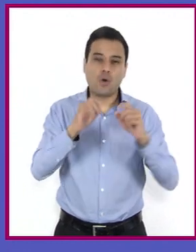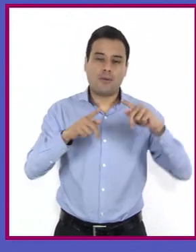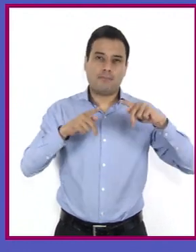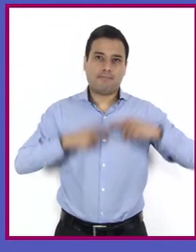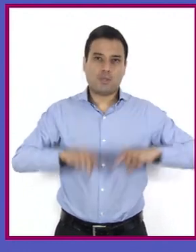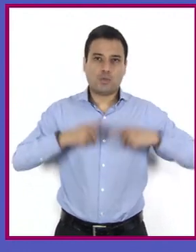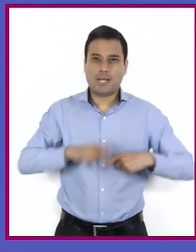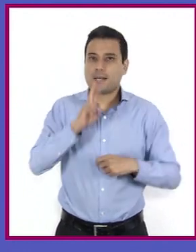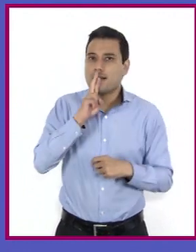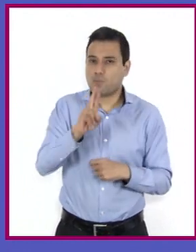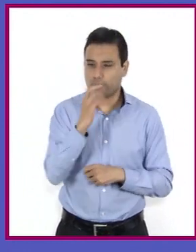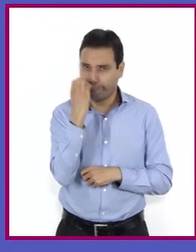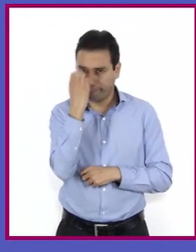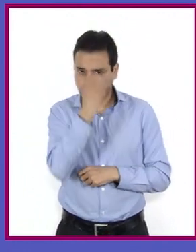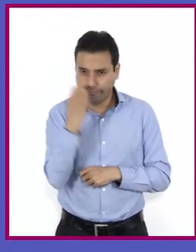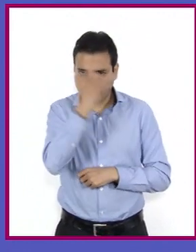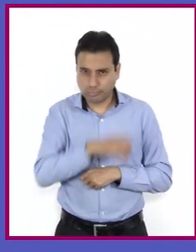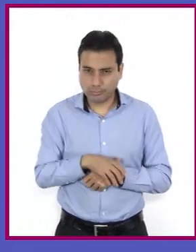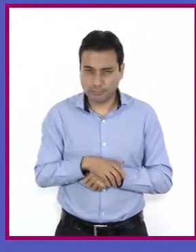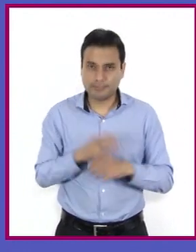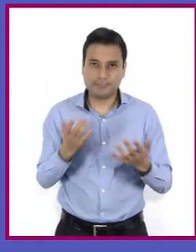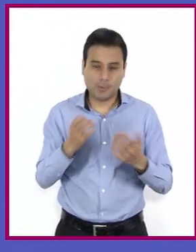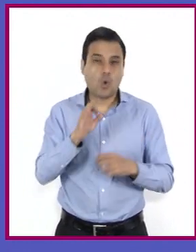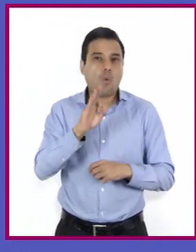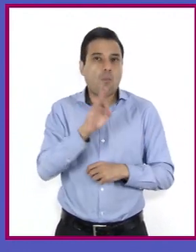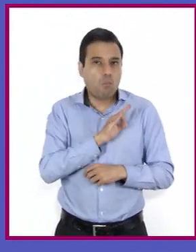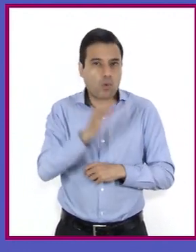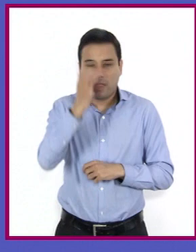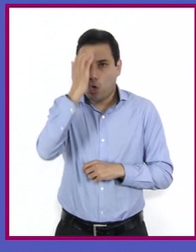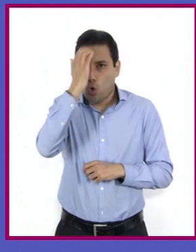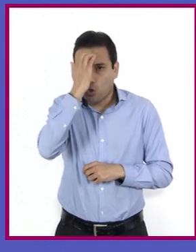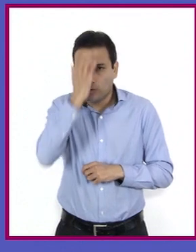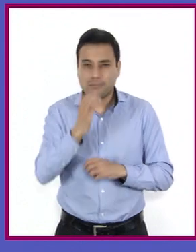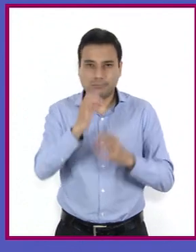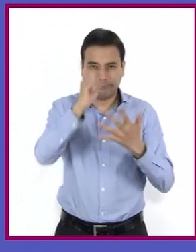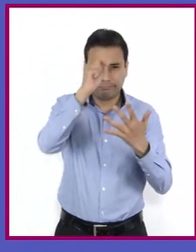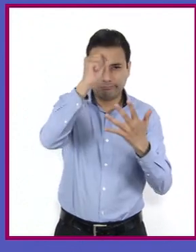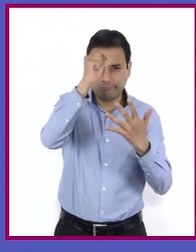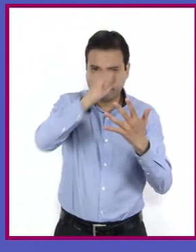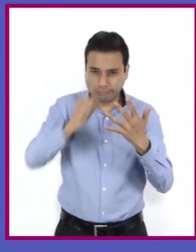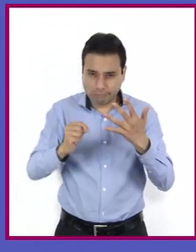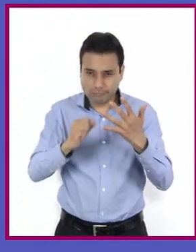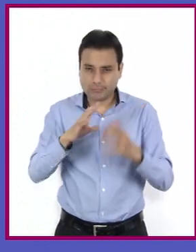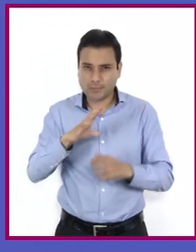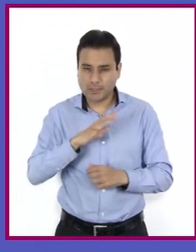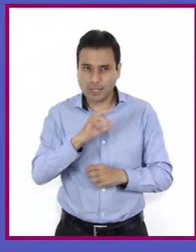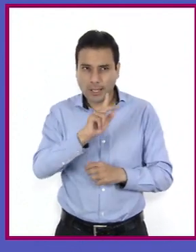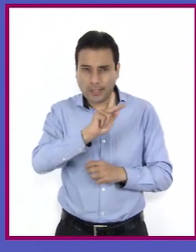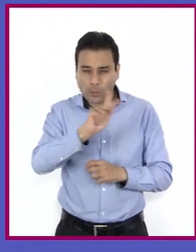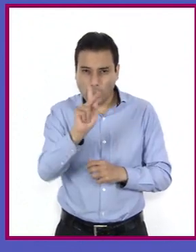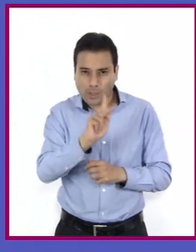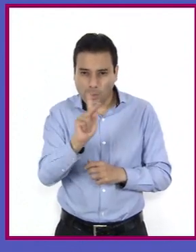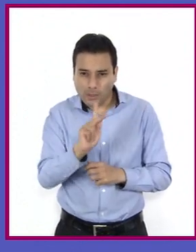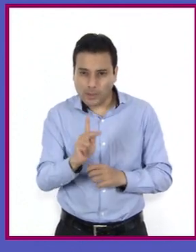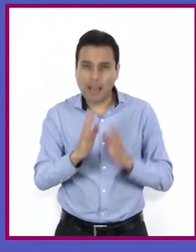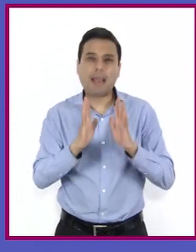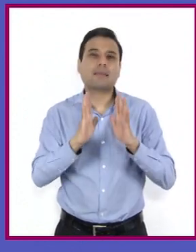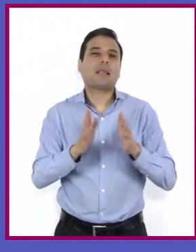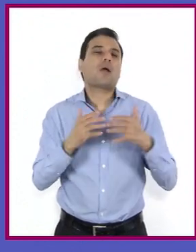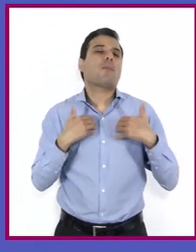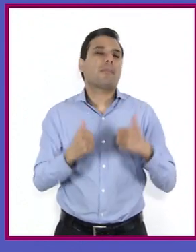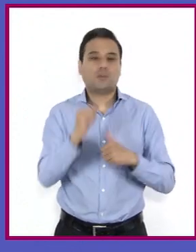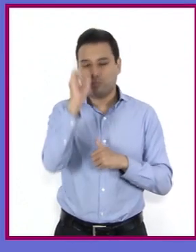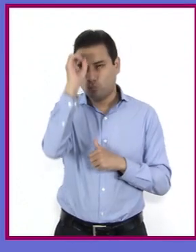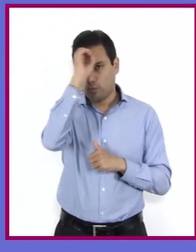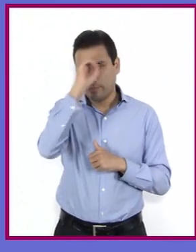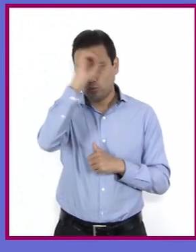respuestas de los entrevistados. Podemos encontrar elementos comunes que nos ayuden a formar un panorama de sus puntos de